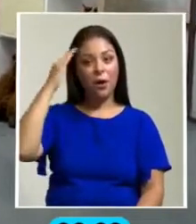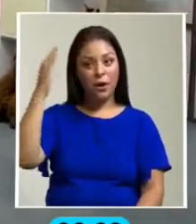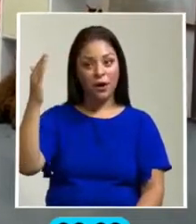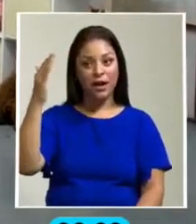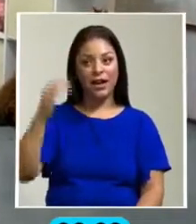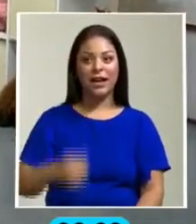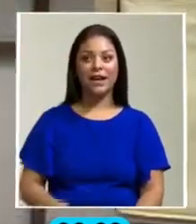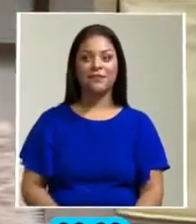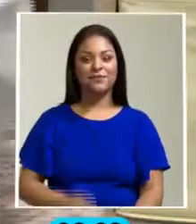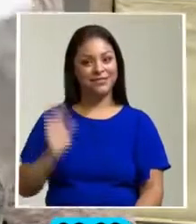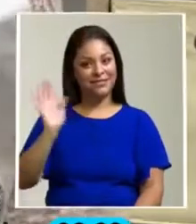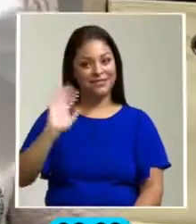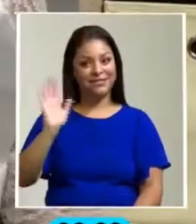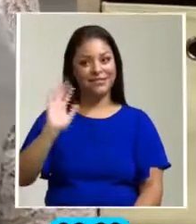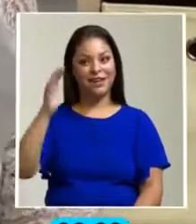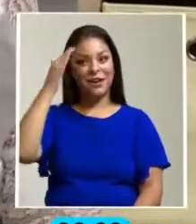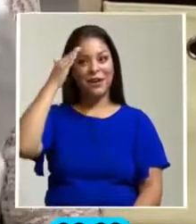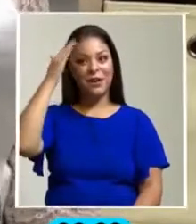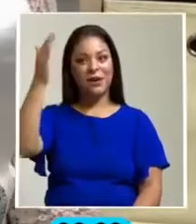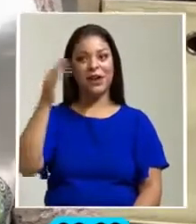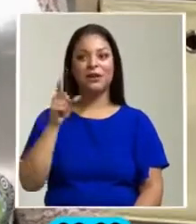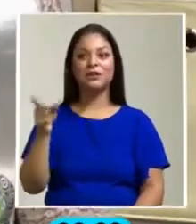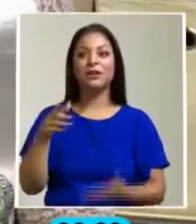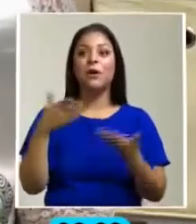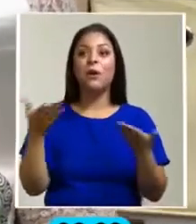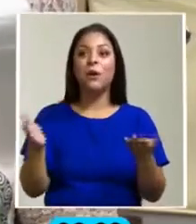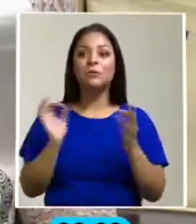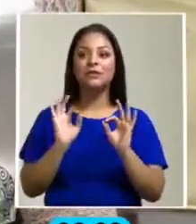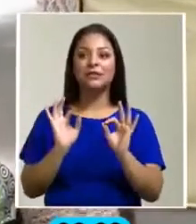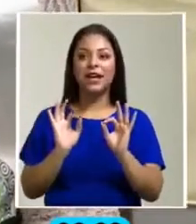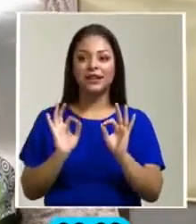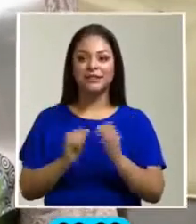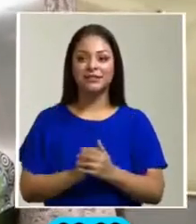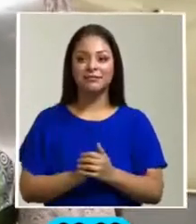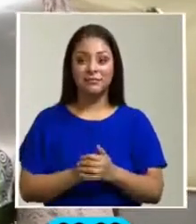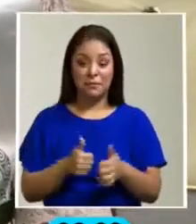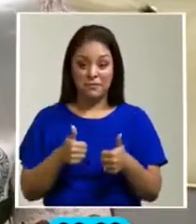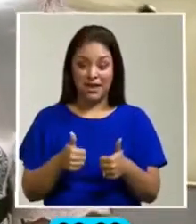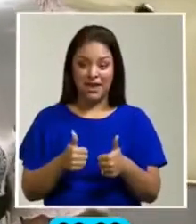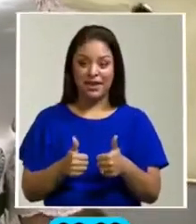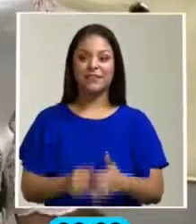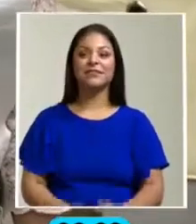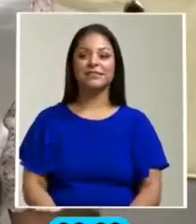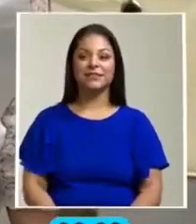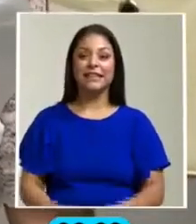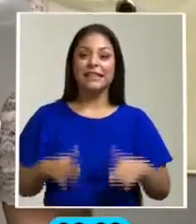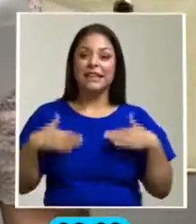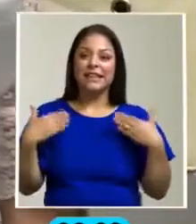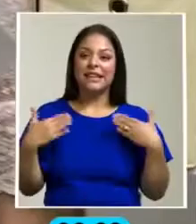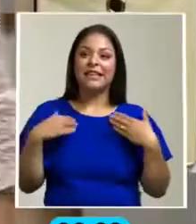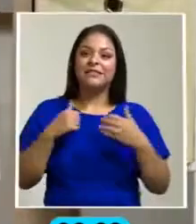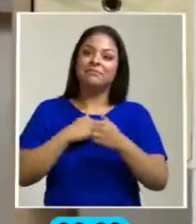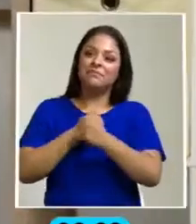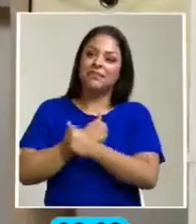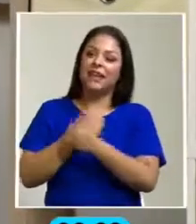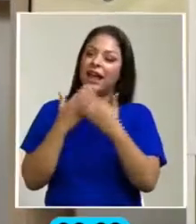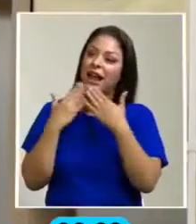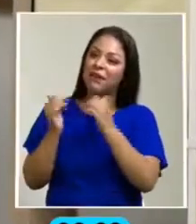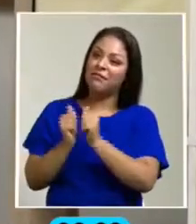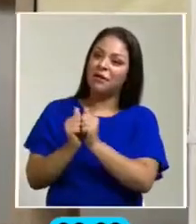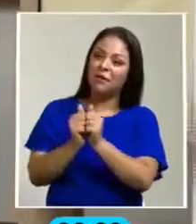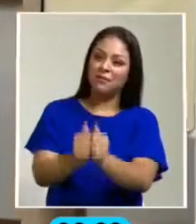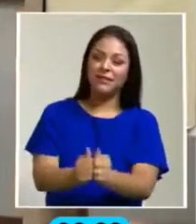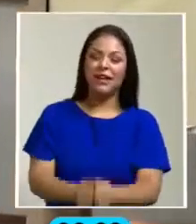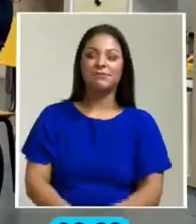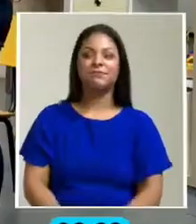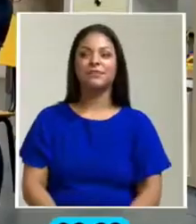Sofi! ¿Cómo estás? ¿Quién? ¡Qué dicha, mi amor! Gracias por acompañarnos. Y también,